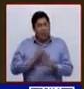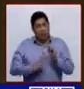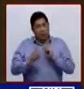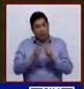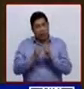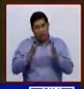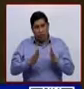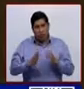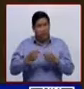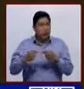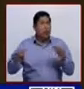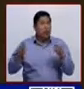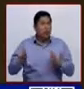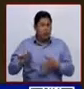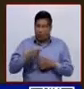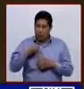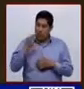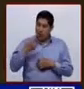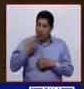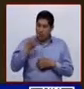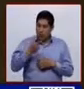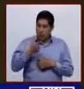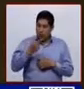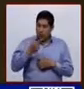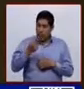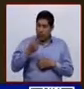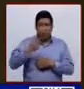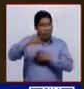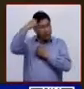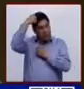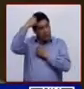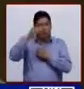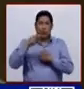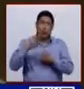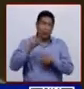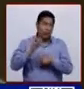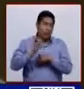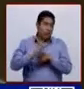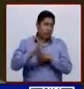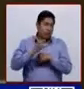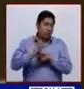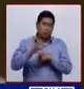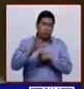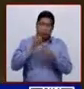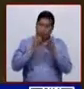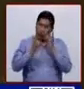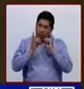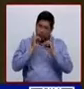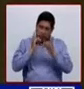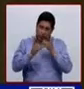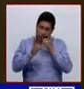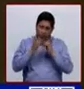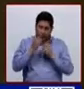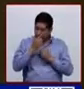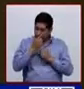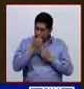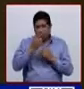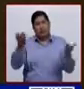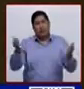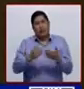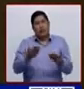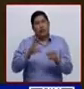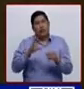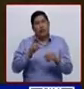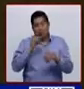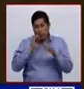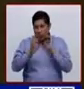algunos colegas de oposición señalan de que el MAS no nos convoca a dialogar. Pero oiga, ¿cómo